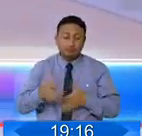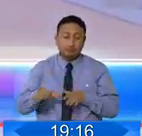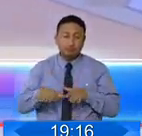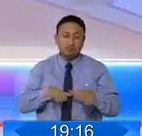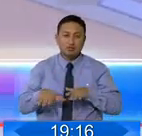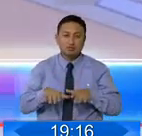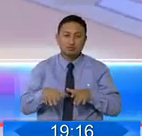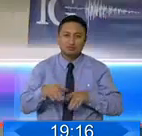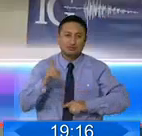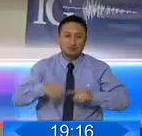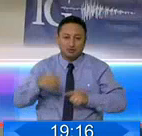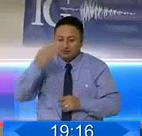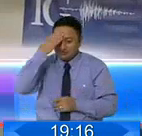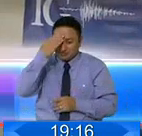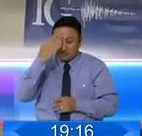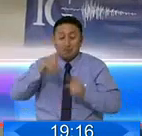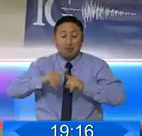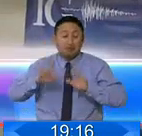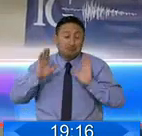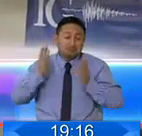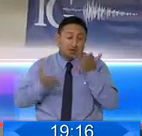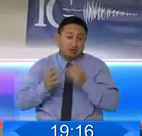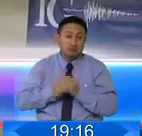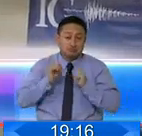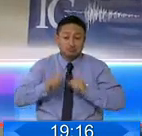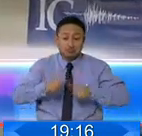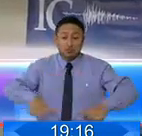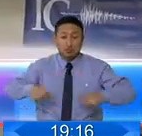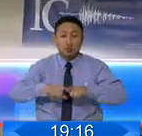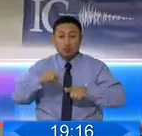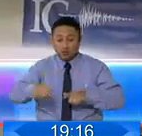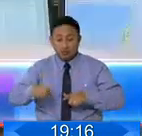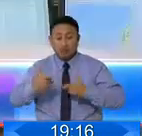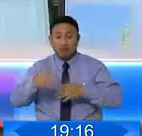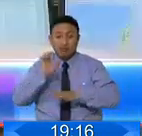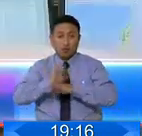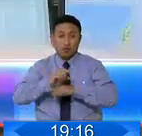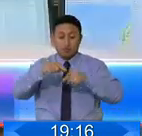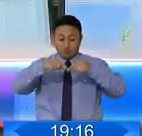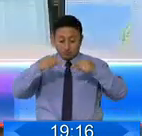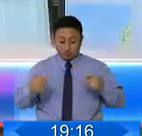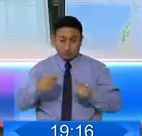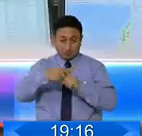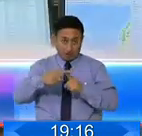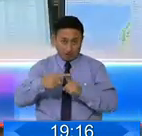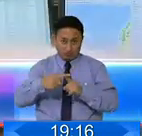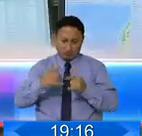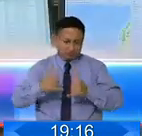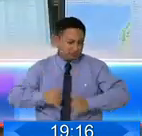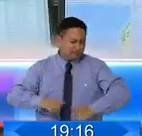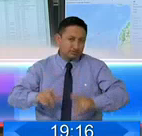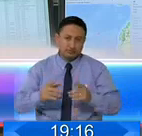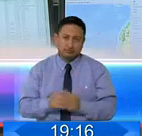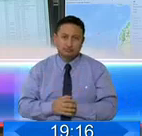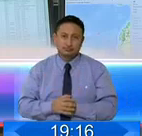son predecibles, pueden seguir ocurriendo debido al lugar en donde se encuentra el Ecuador. Sabemos que van a seguir ocurriendo